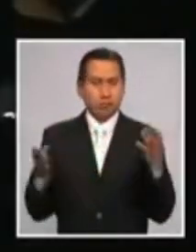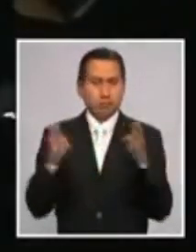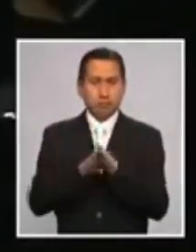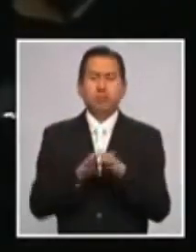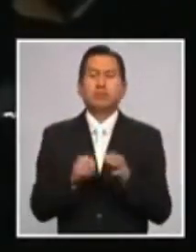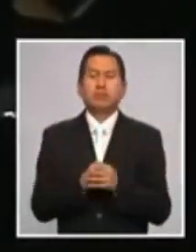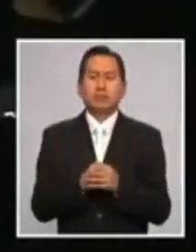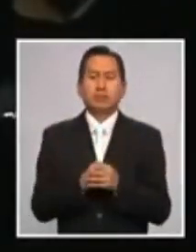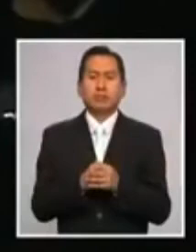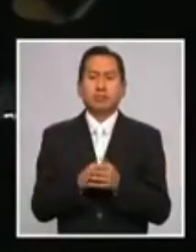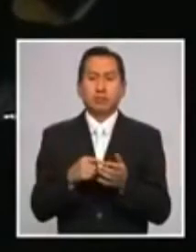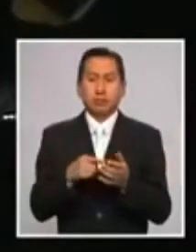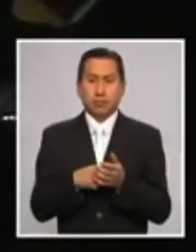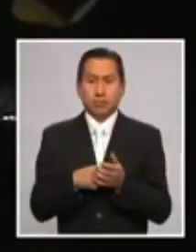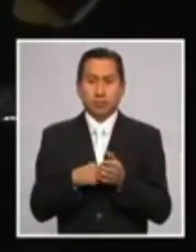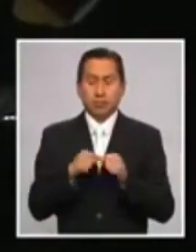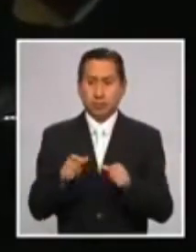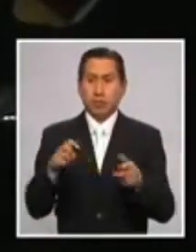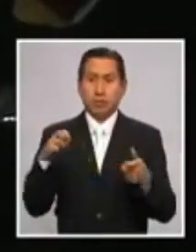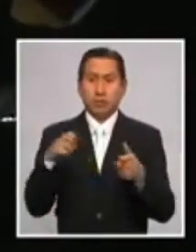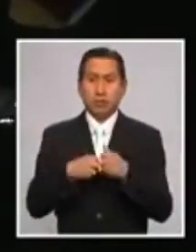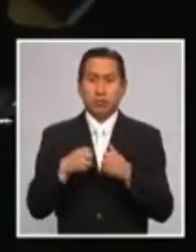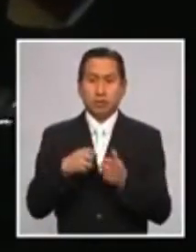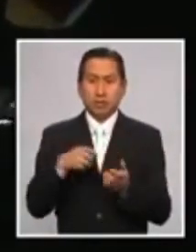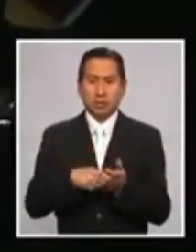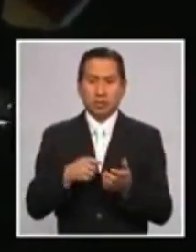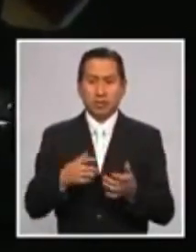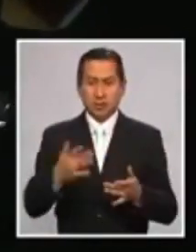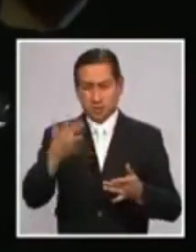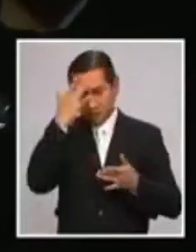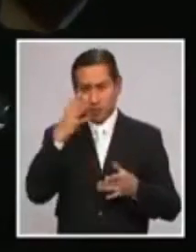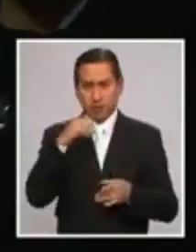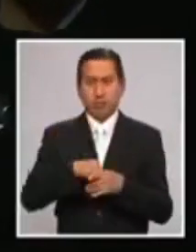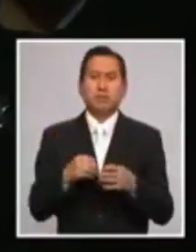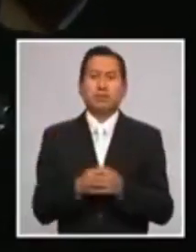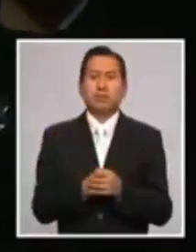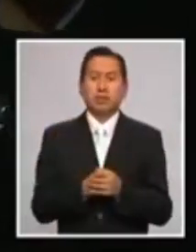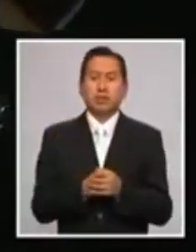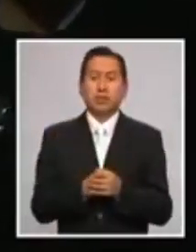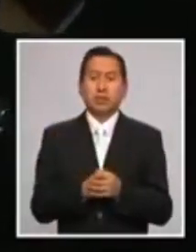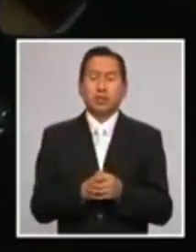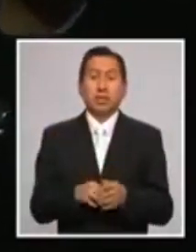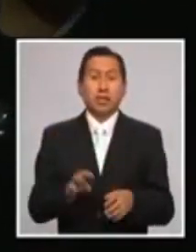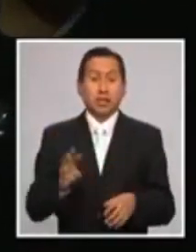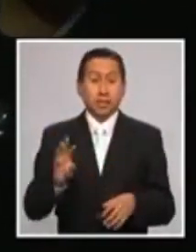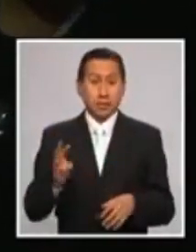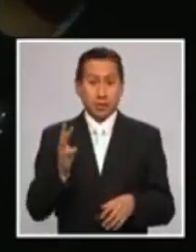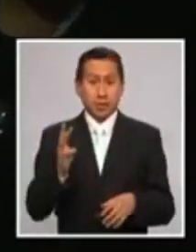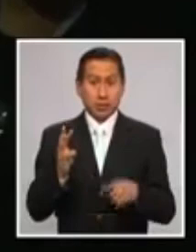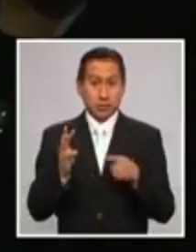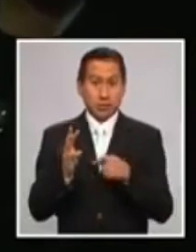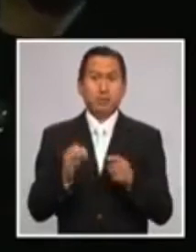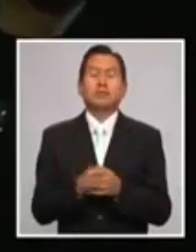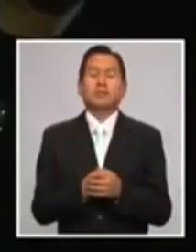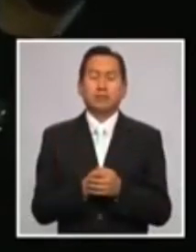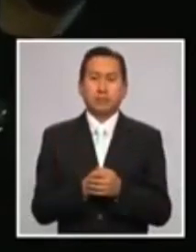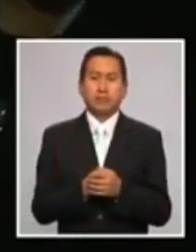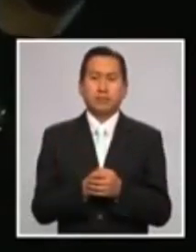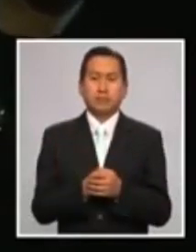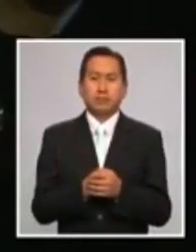que dure estos problemas de enfermedad. Como sexto punto, todas las